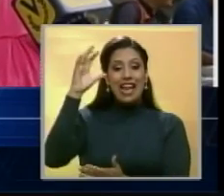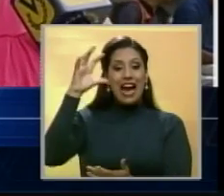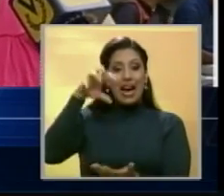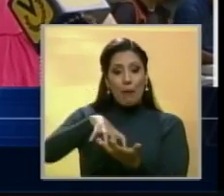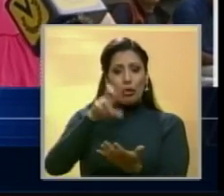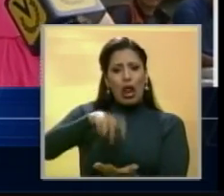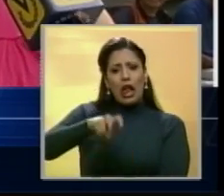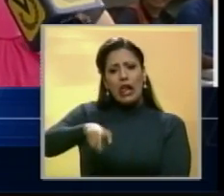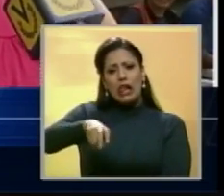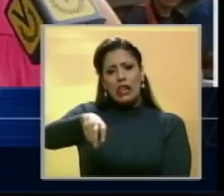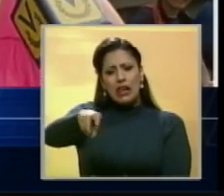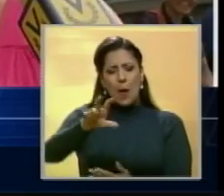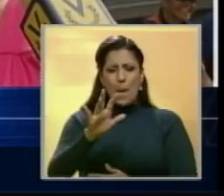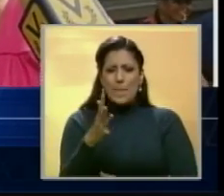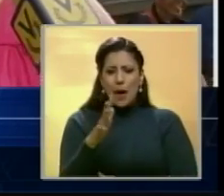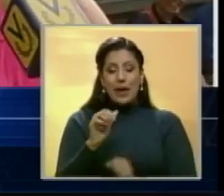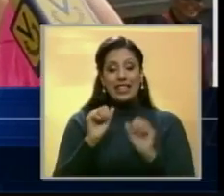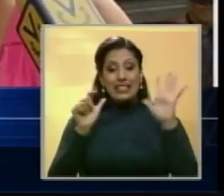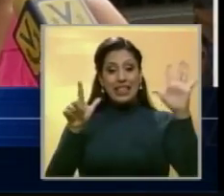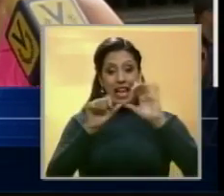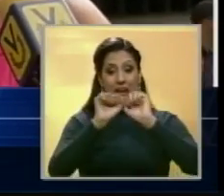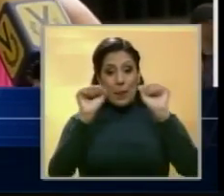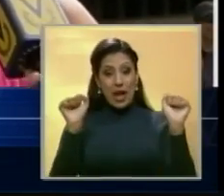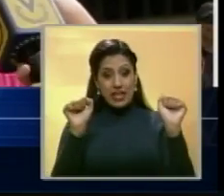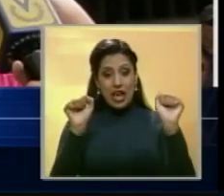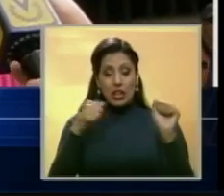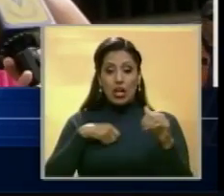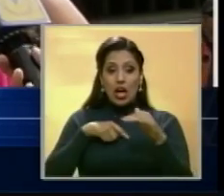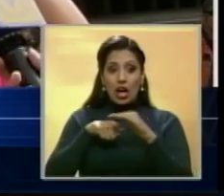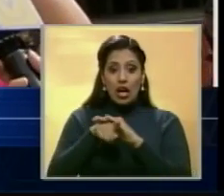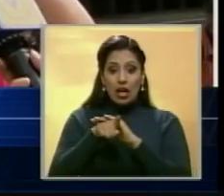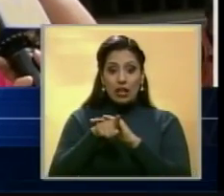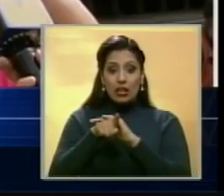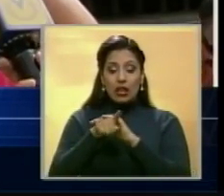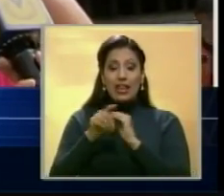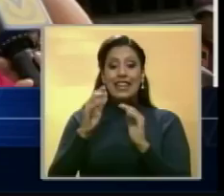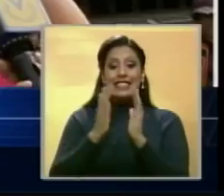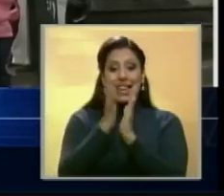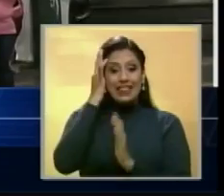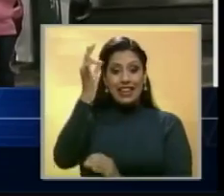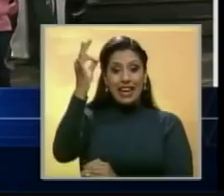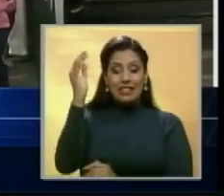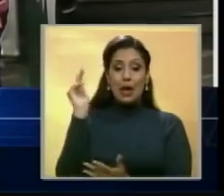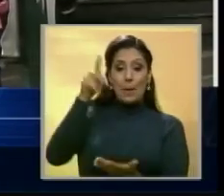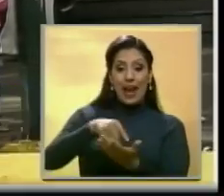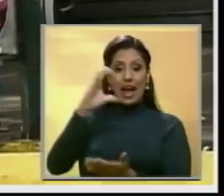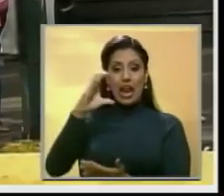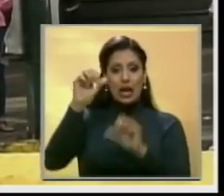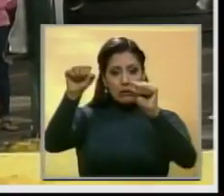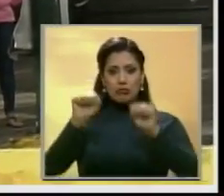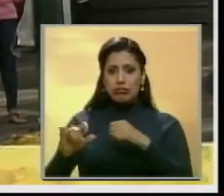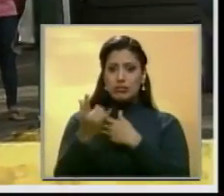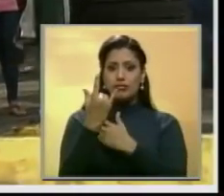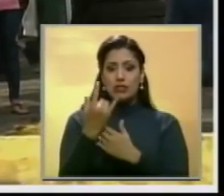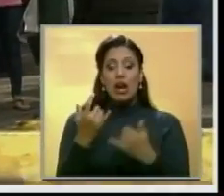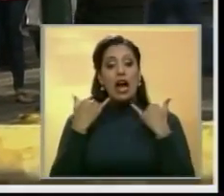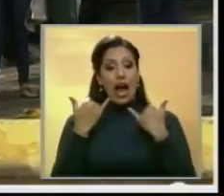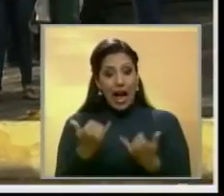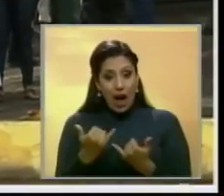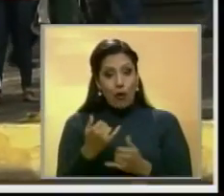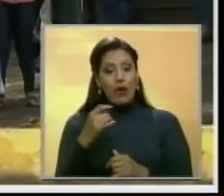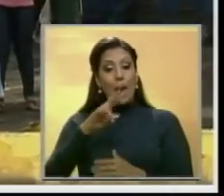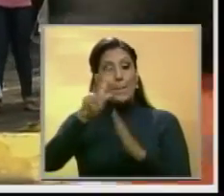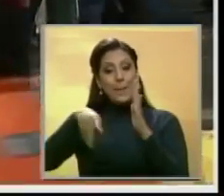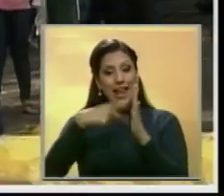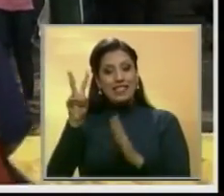el cierre? Como desde las 7 de la mañana, que vengo yo entrando de los Valles del Tuy para acá. También específicamente en Plaza Venezuela ya se